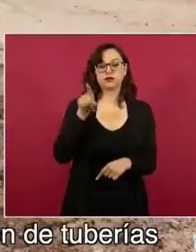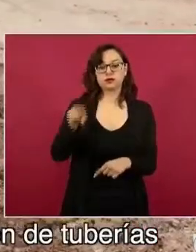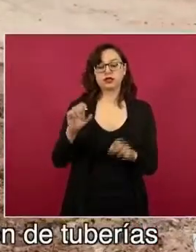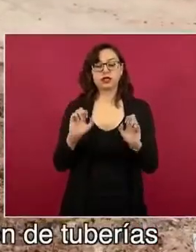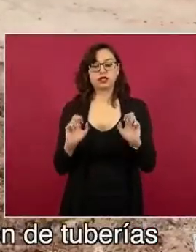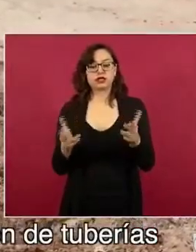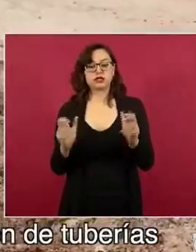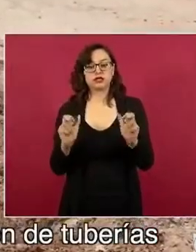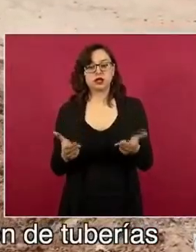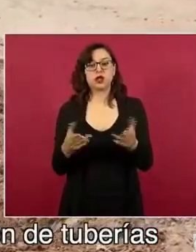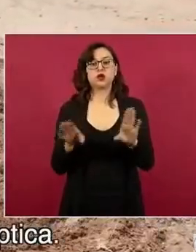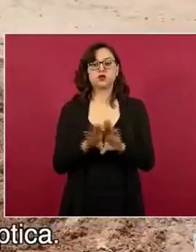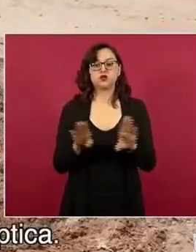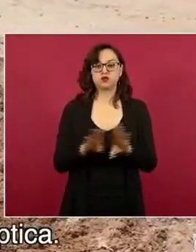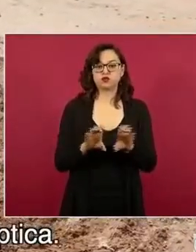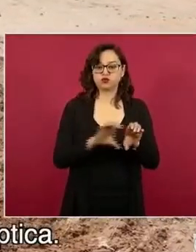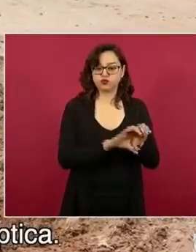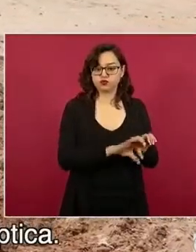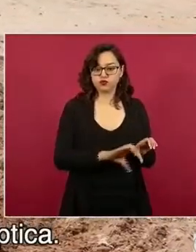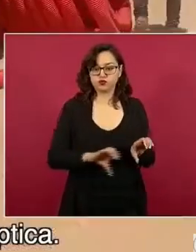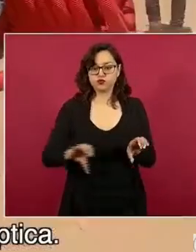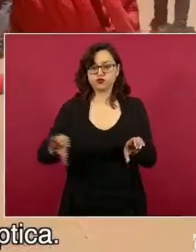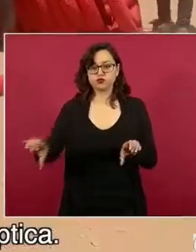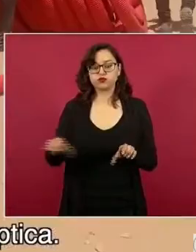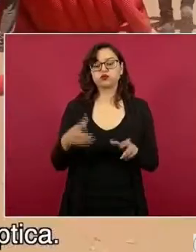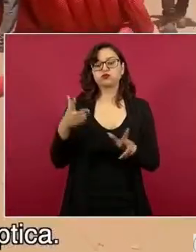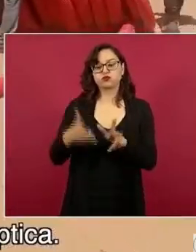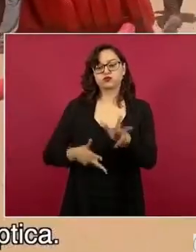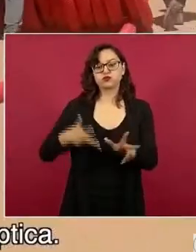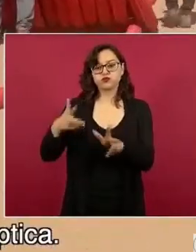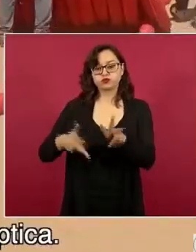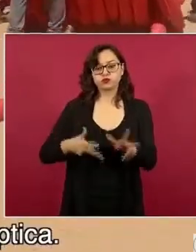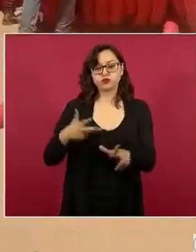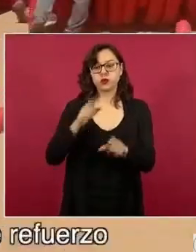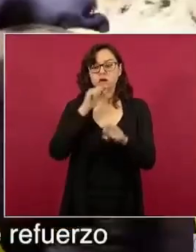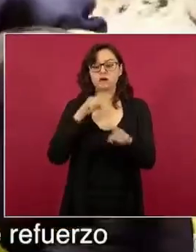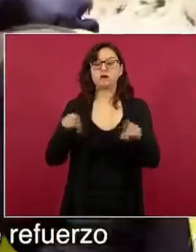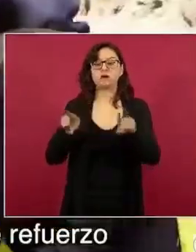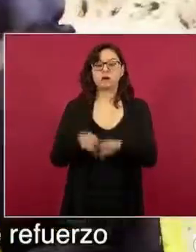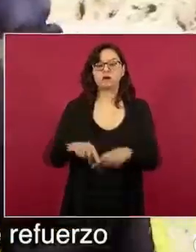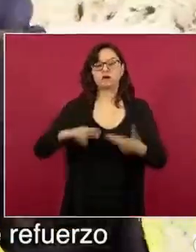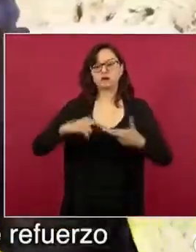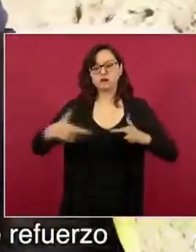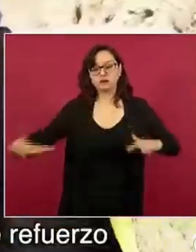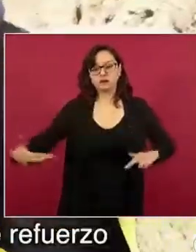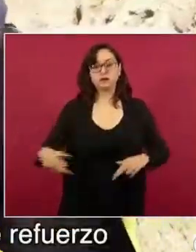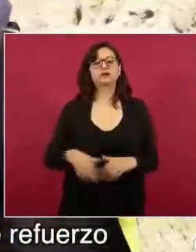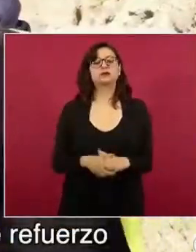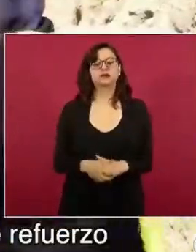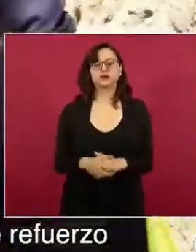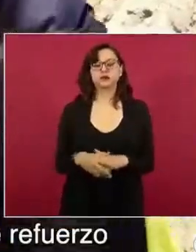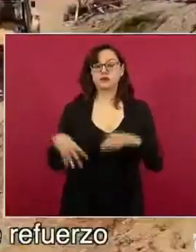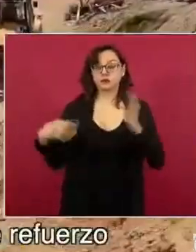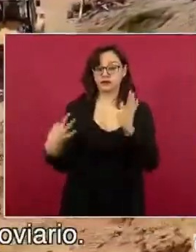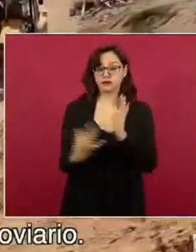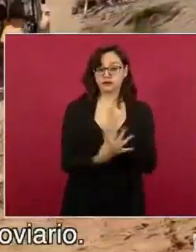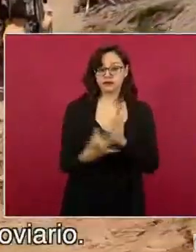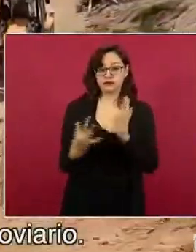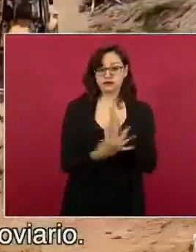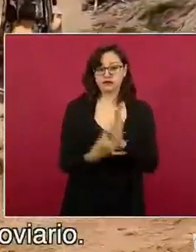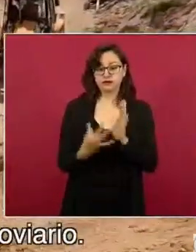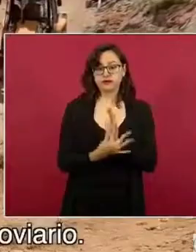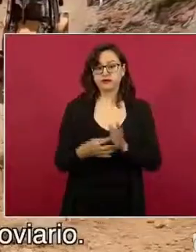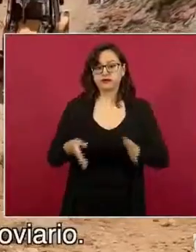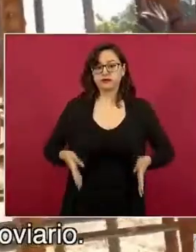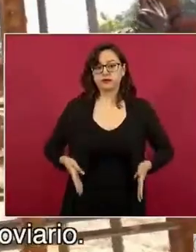la canalización de tuberías para instalaciones ferroviarias y fibra óptica. Además, se efectúa el armado de acero de refuerzo para los muros